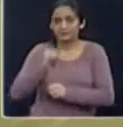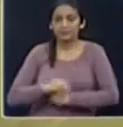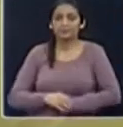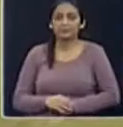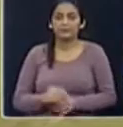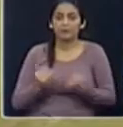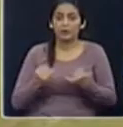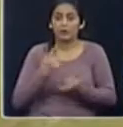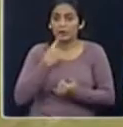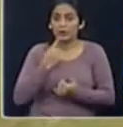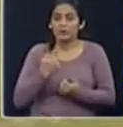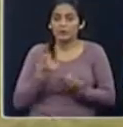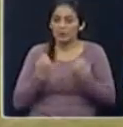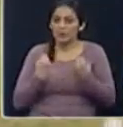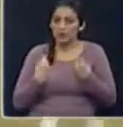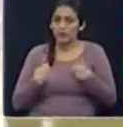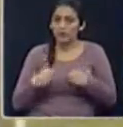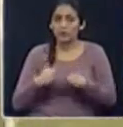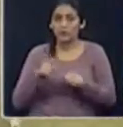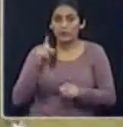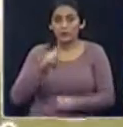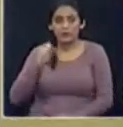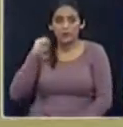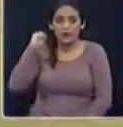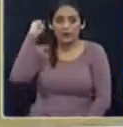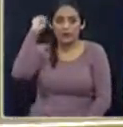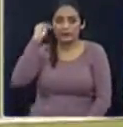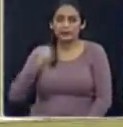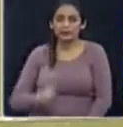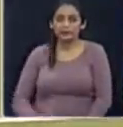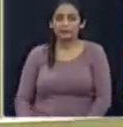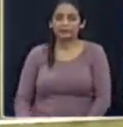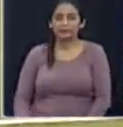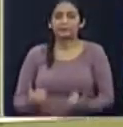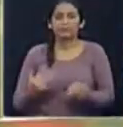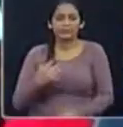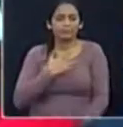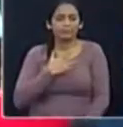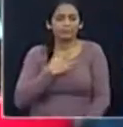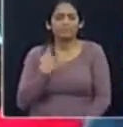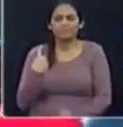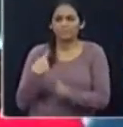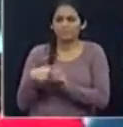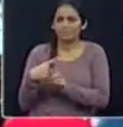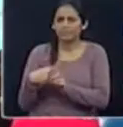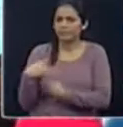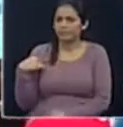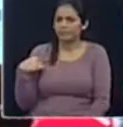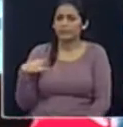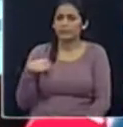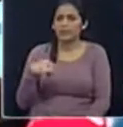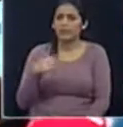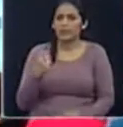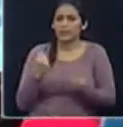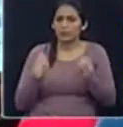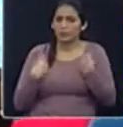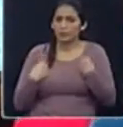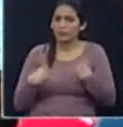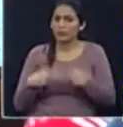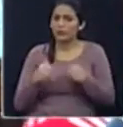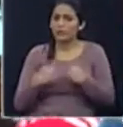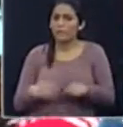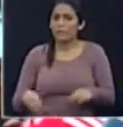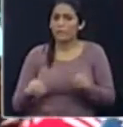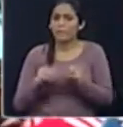del campeonato, por lo que el triunfo es importante para el equipo. Motivado por venir sacando de visitante y